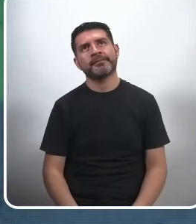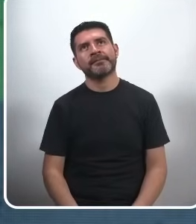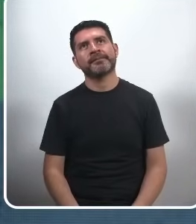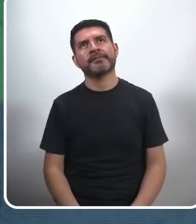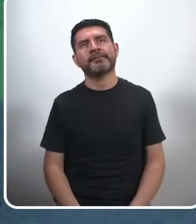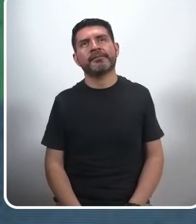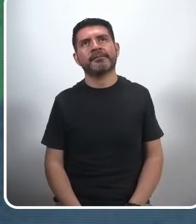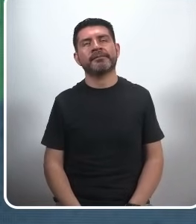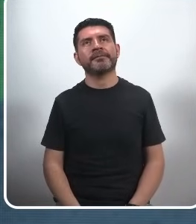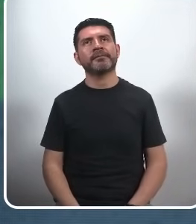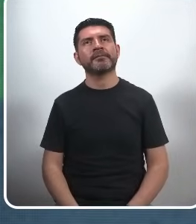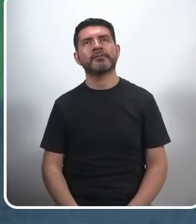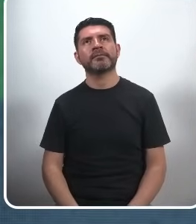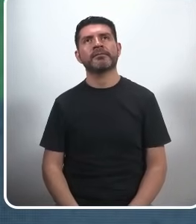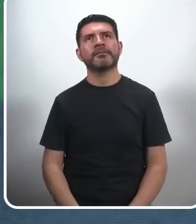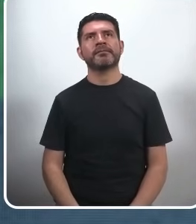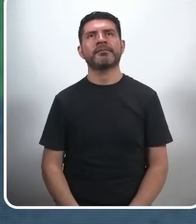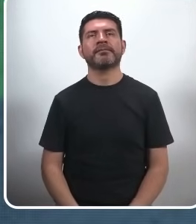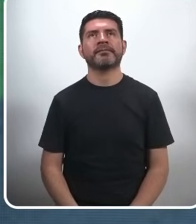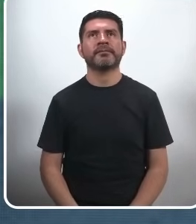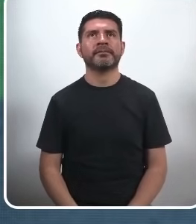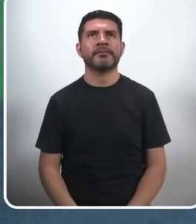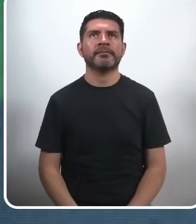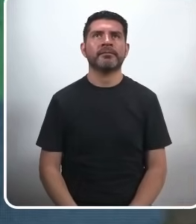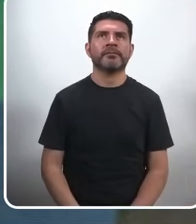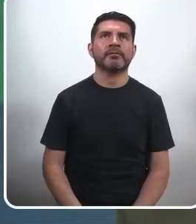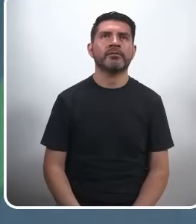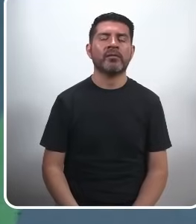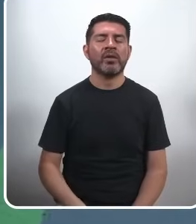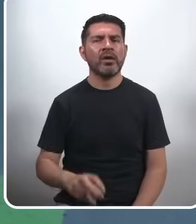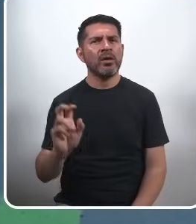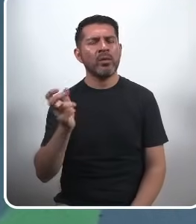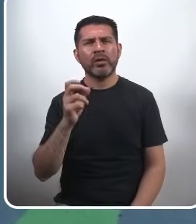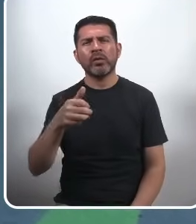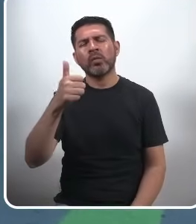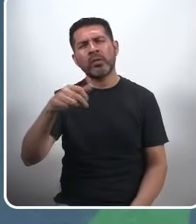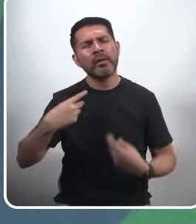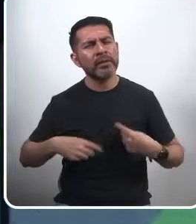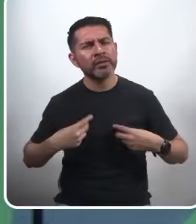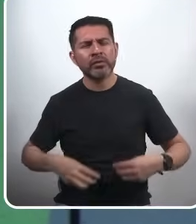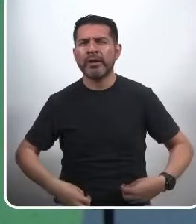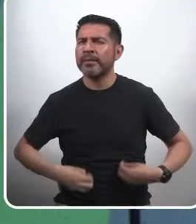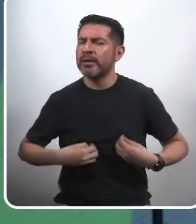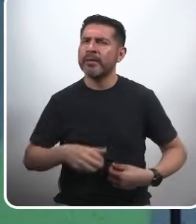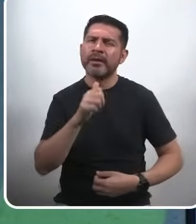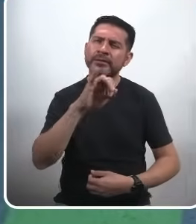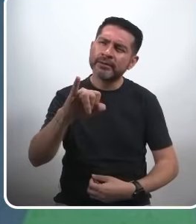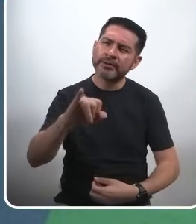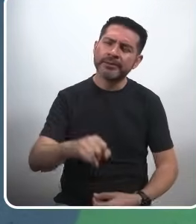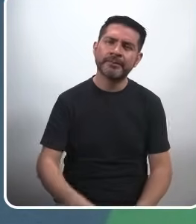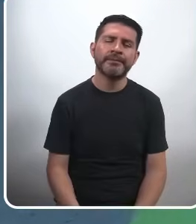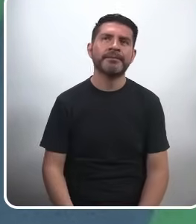pero lo quiero aún así. Eso es inmoralidad. Y cuando uno vive así, con esa inmadurez,